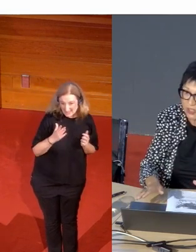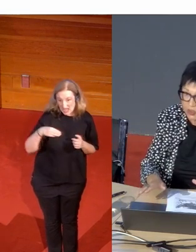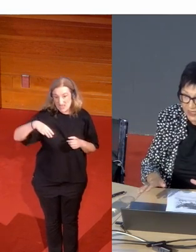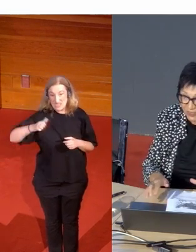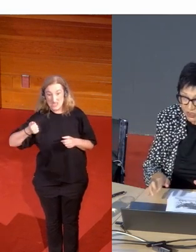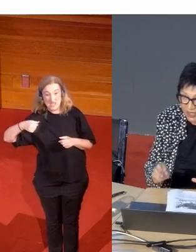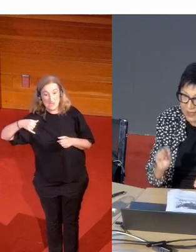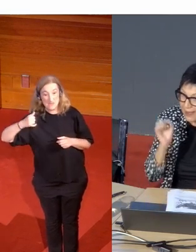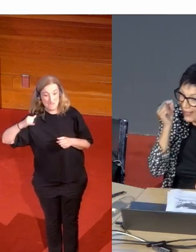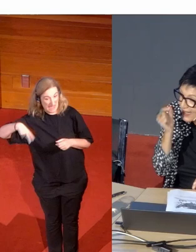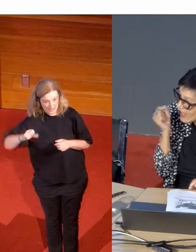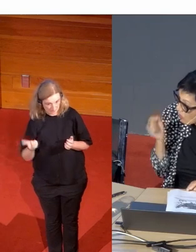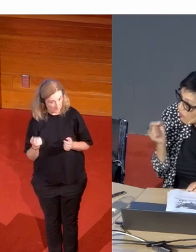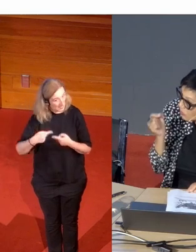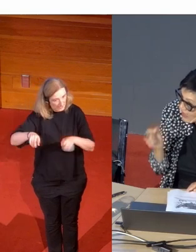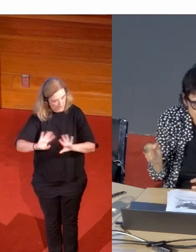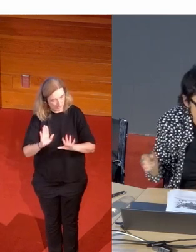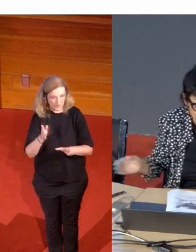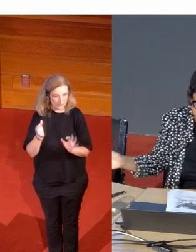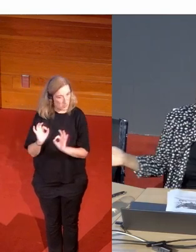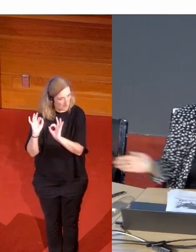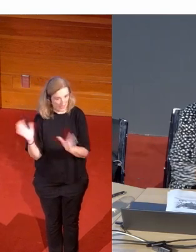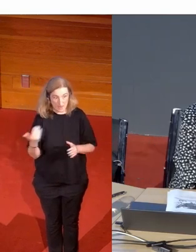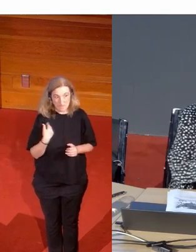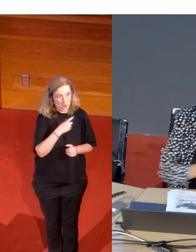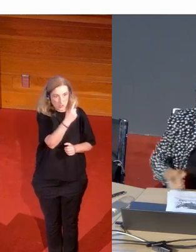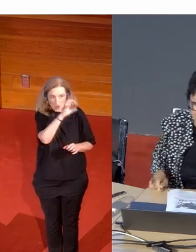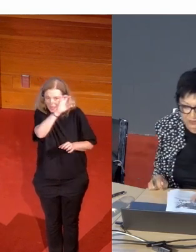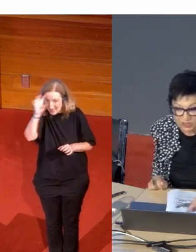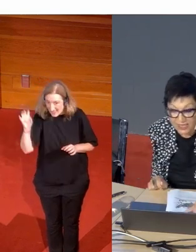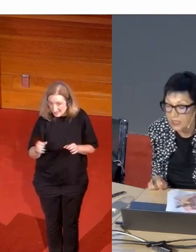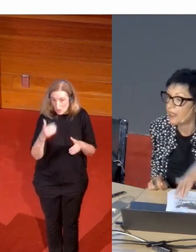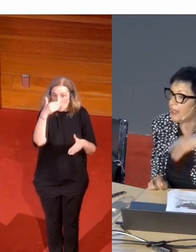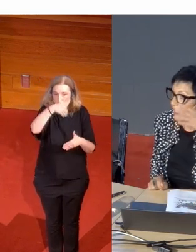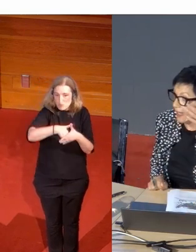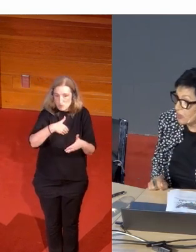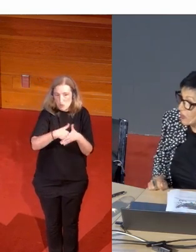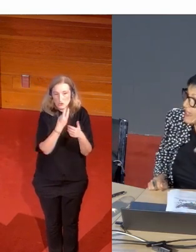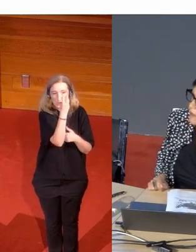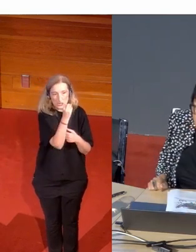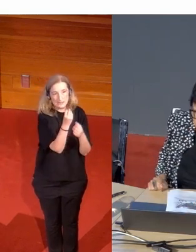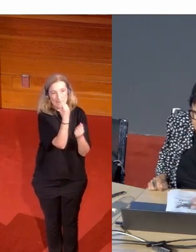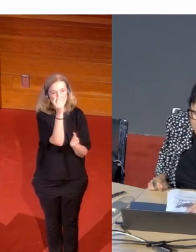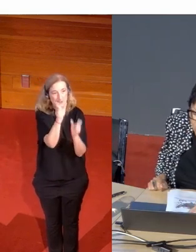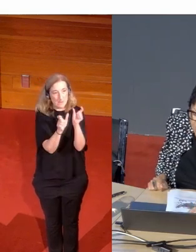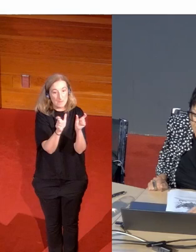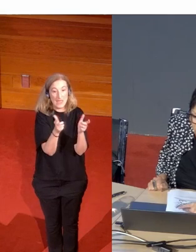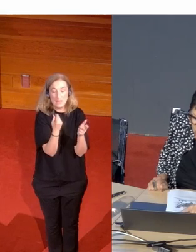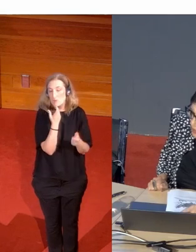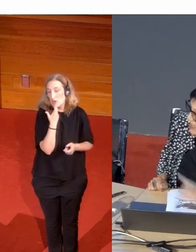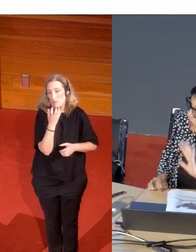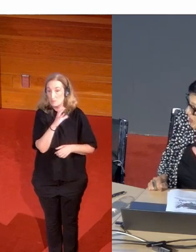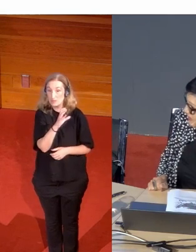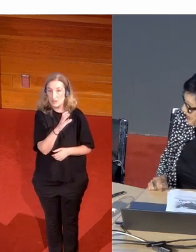otros 48 estados el que saca un voto más que el otro se lleva todos los votos de ese estado O sea entonces sabemos por ejemplo que en